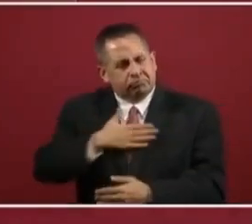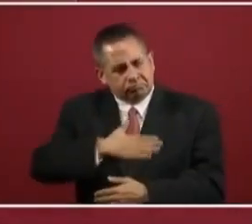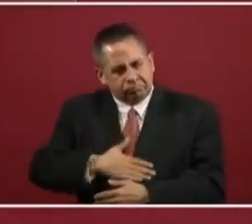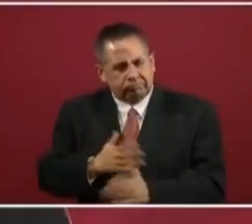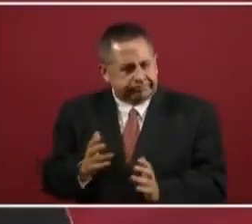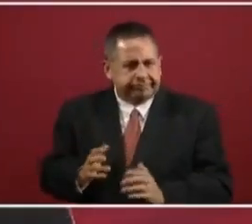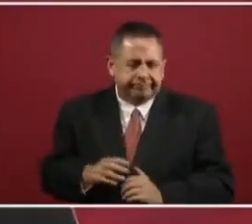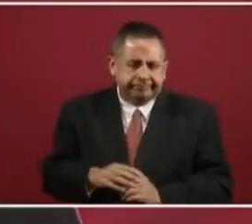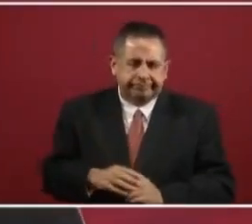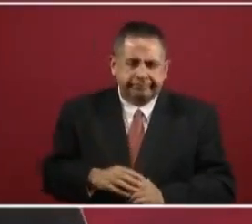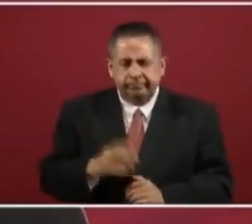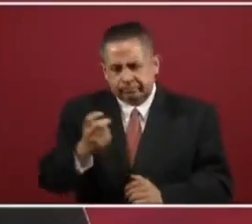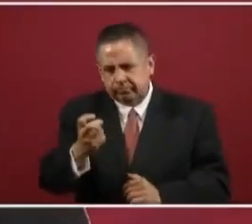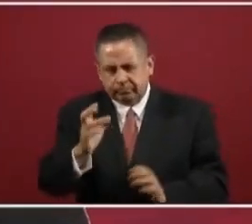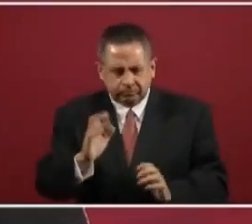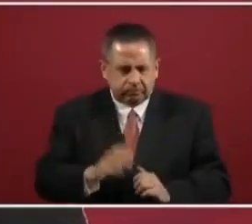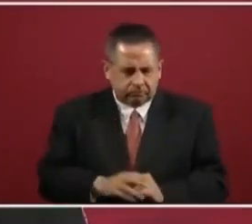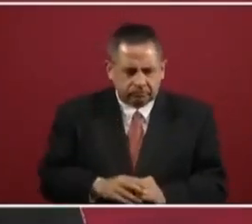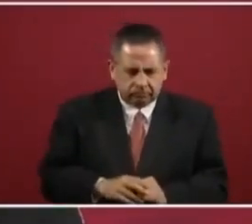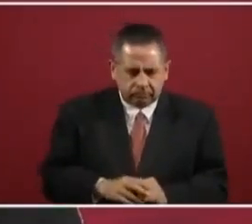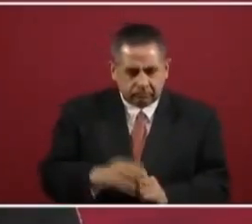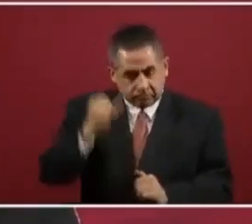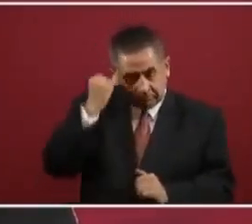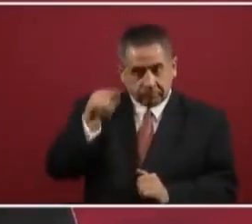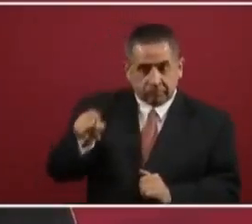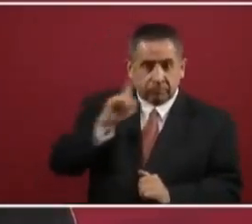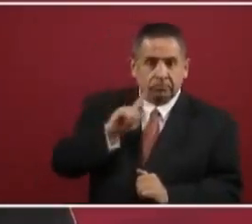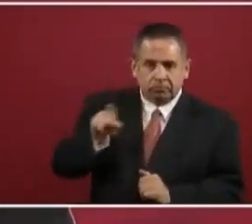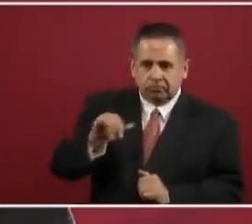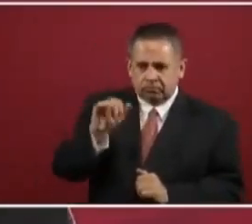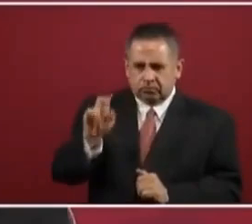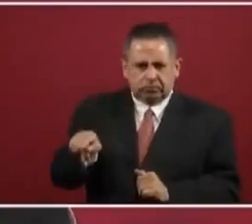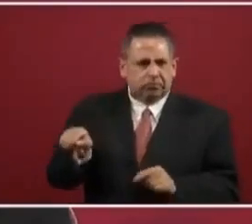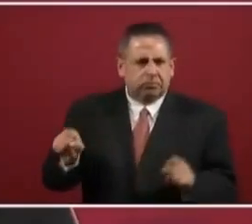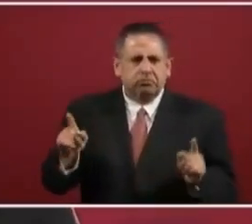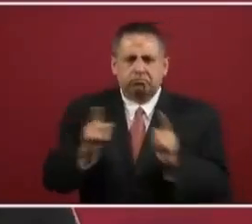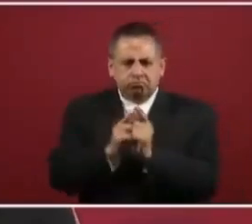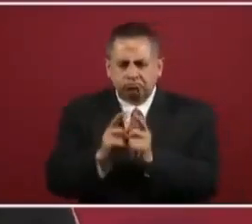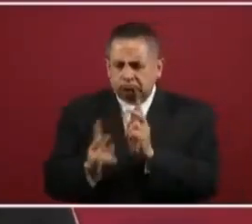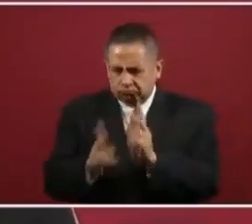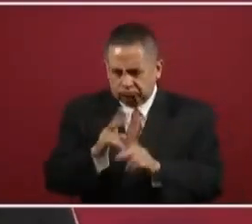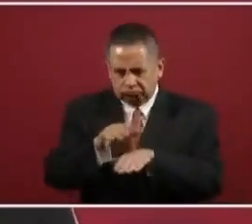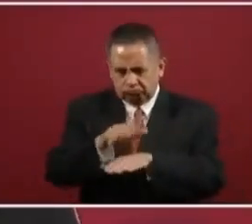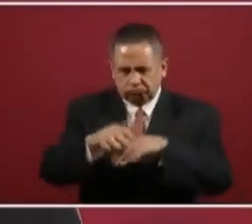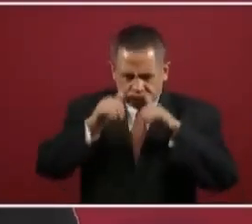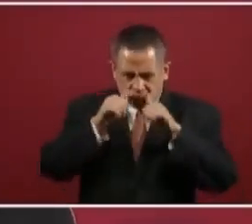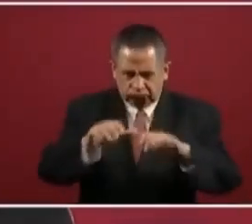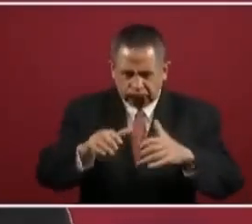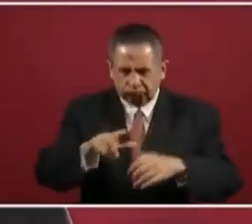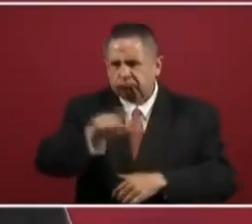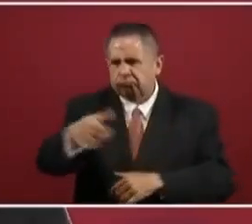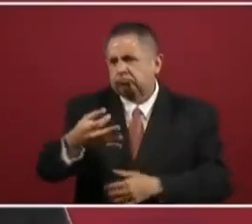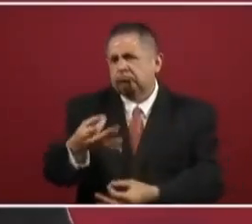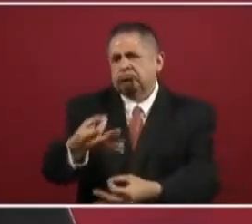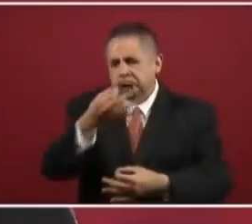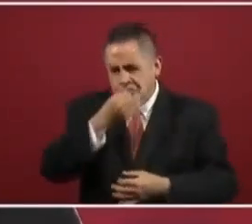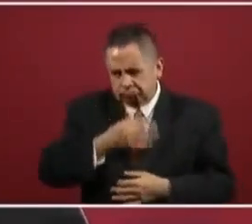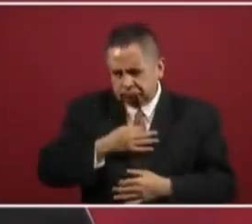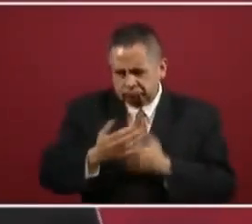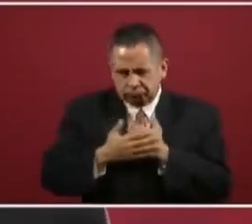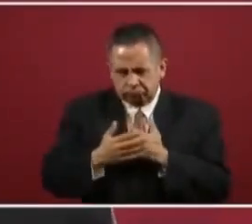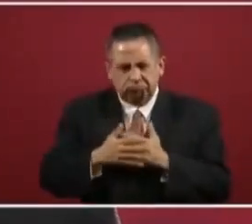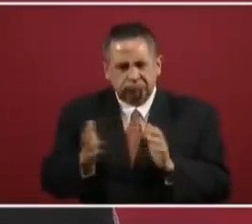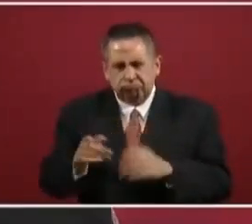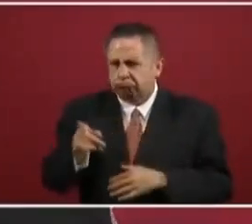no Entonces ella va a atender este asunto nos va a informar